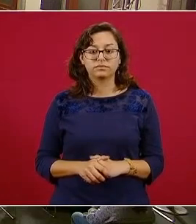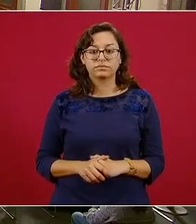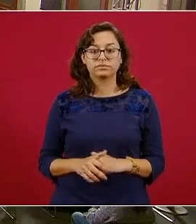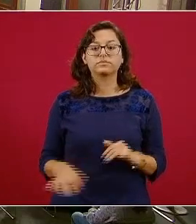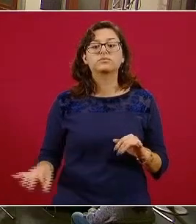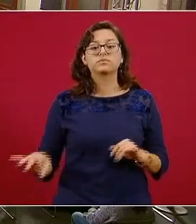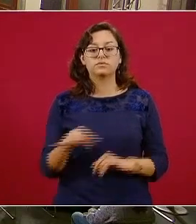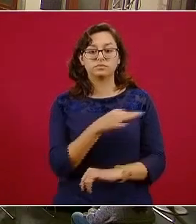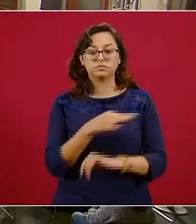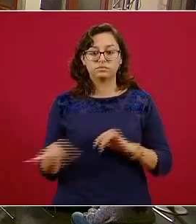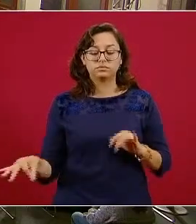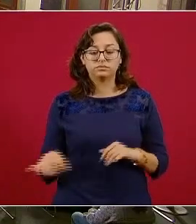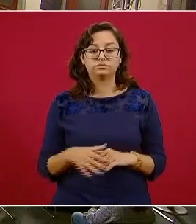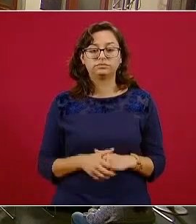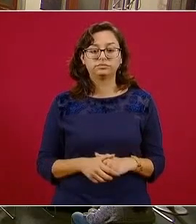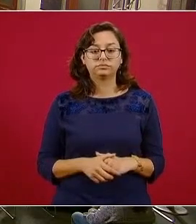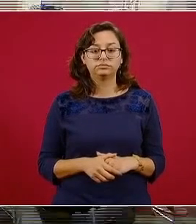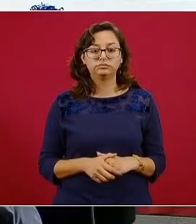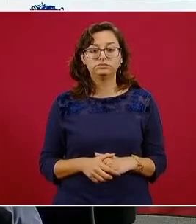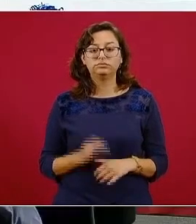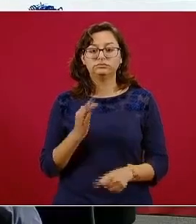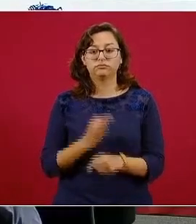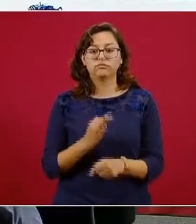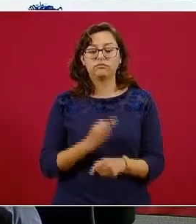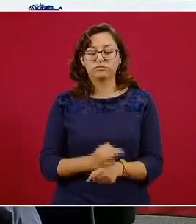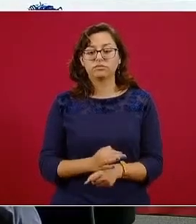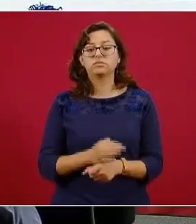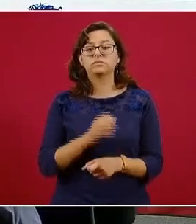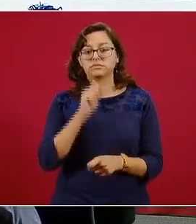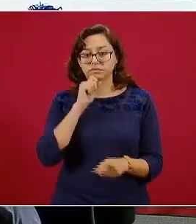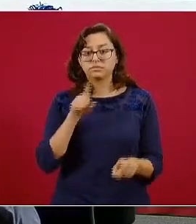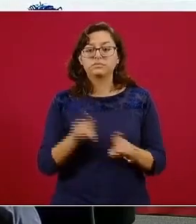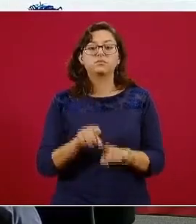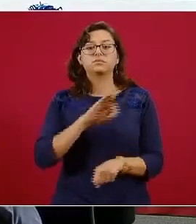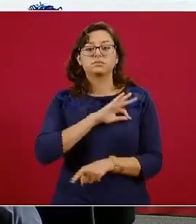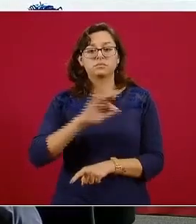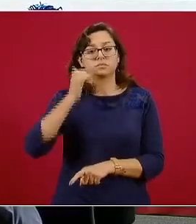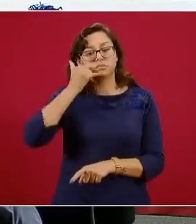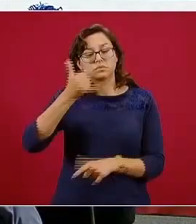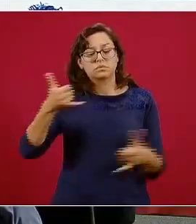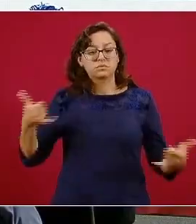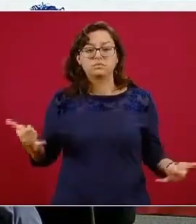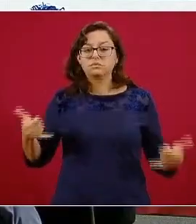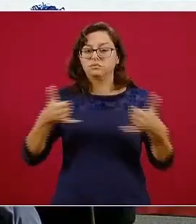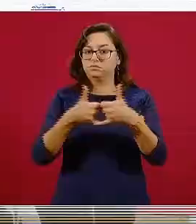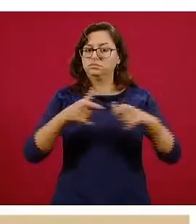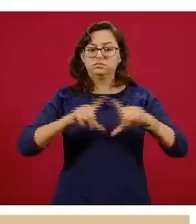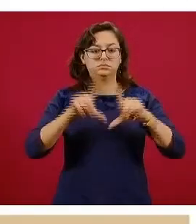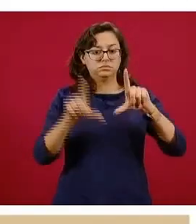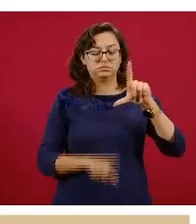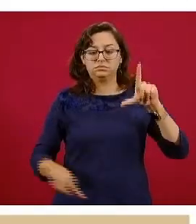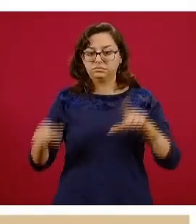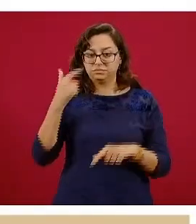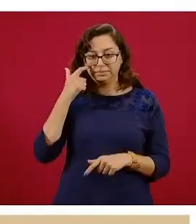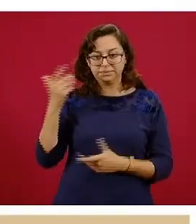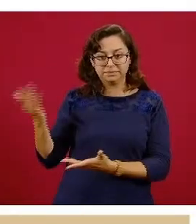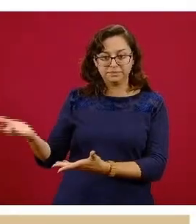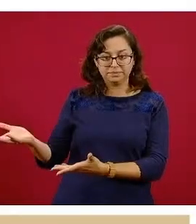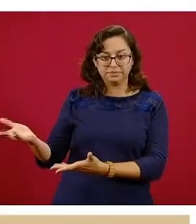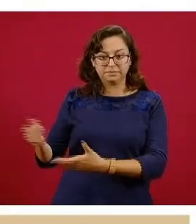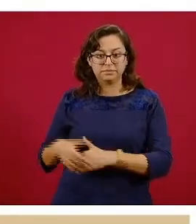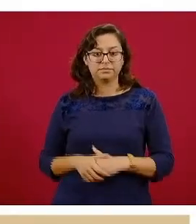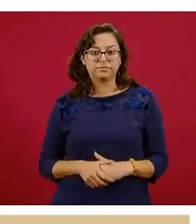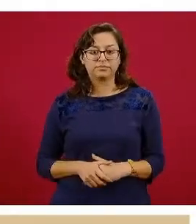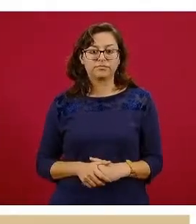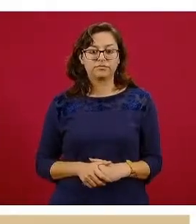Y finalmente, estas líneas telefónicas en donde hay ayuda disponible a nivel nacional para reportes